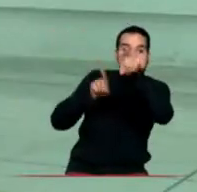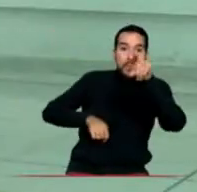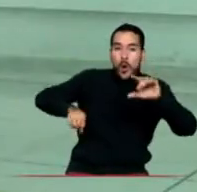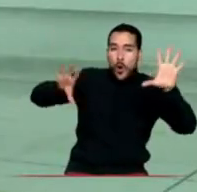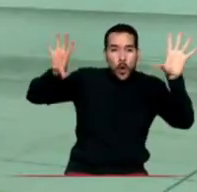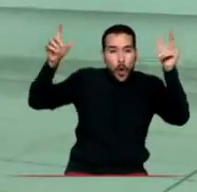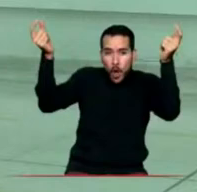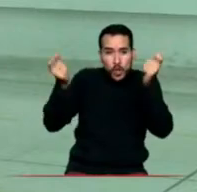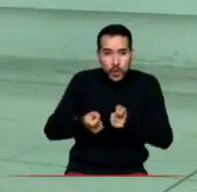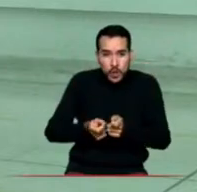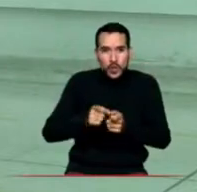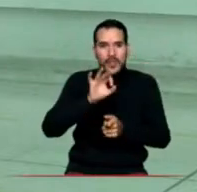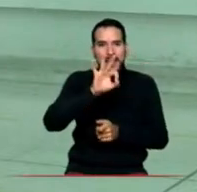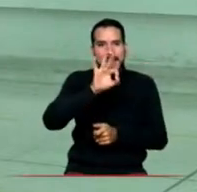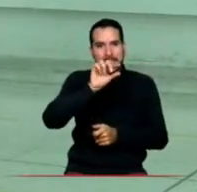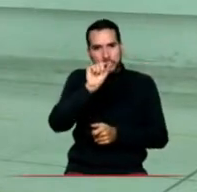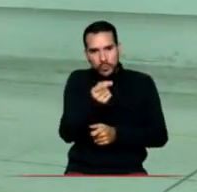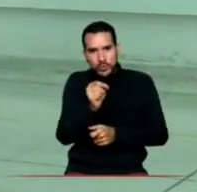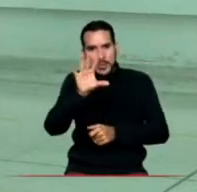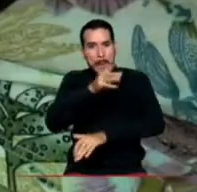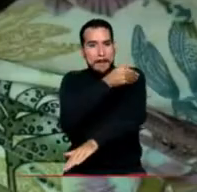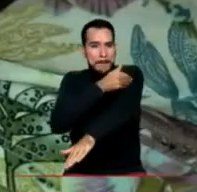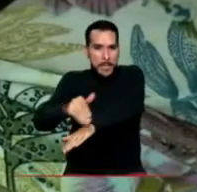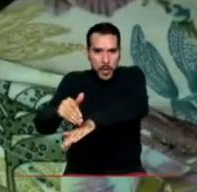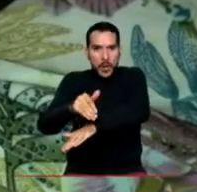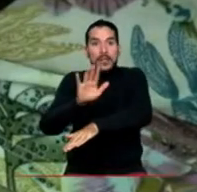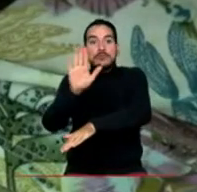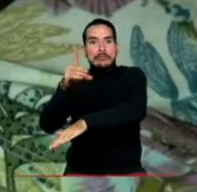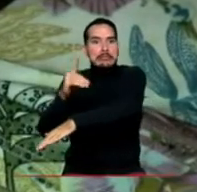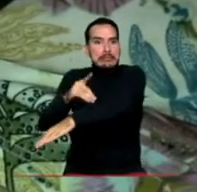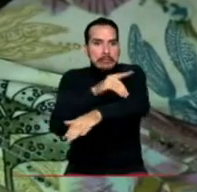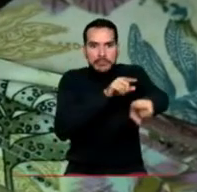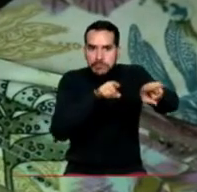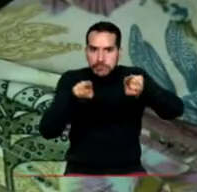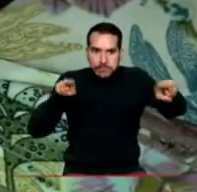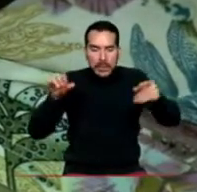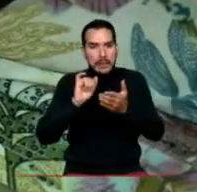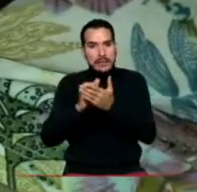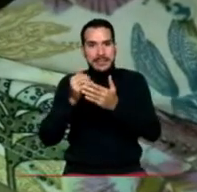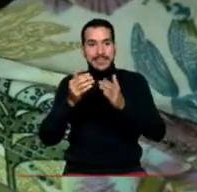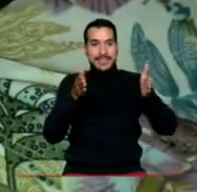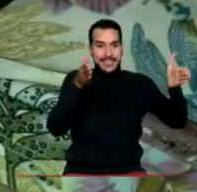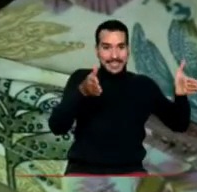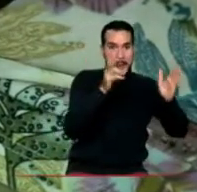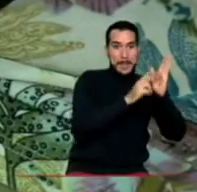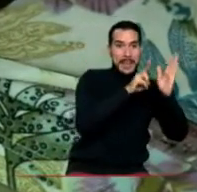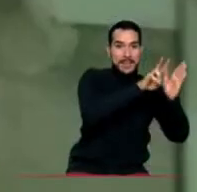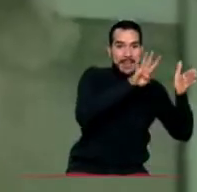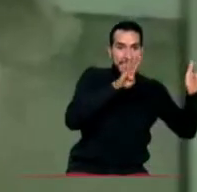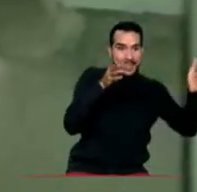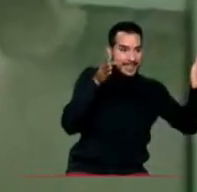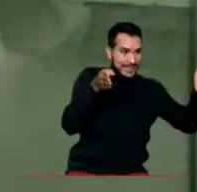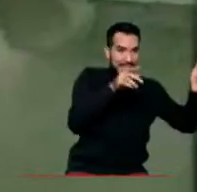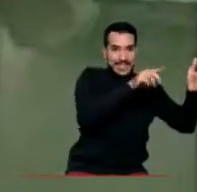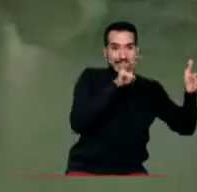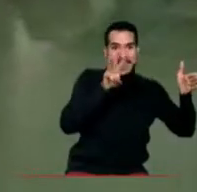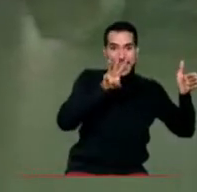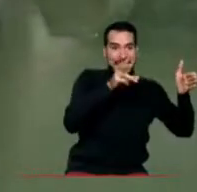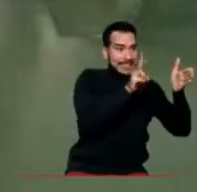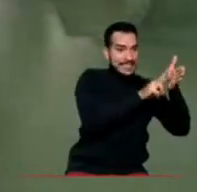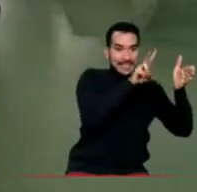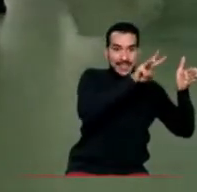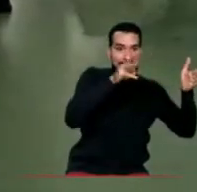3,5 millones de casos de dengue, el triple que en el mismo periodo de 2023, y 1.000 muertes, incluso en países donde antes